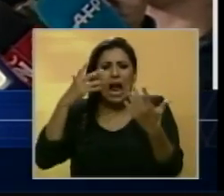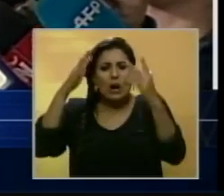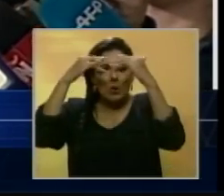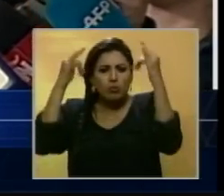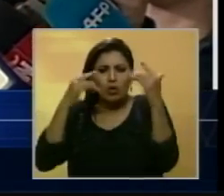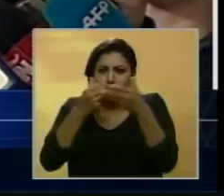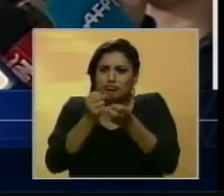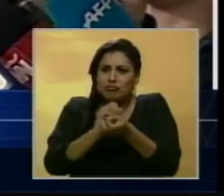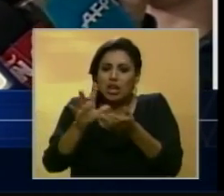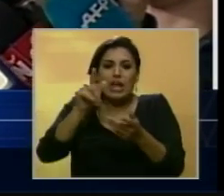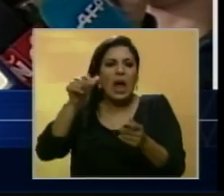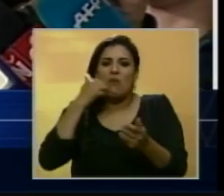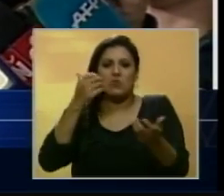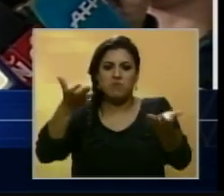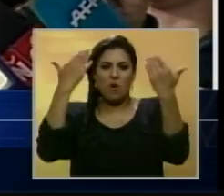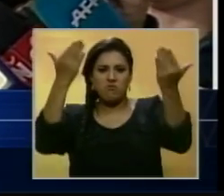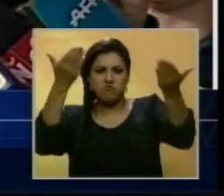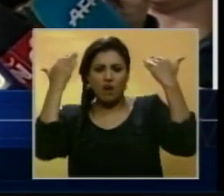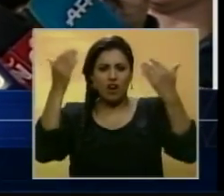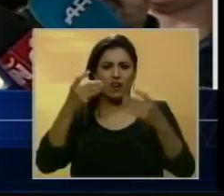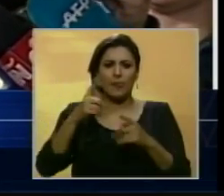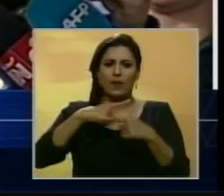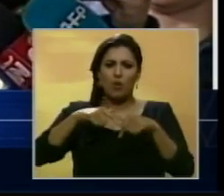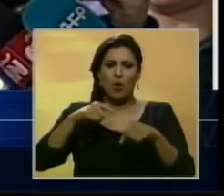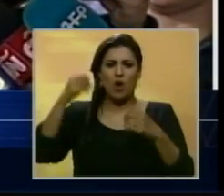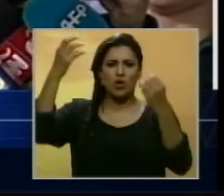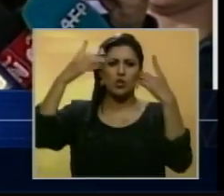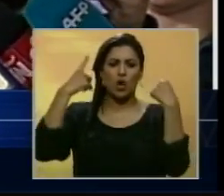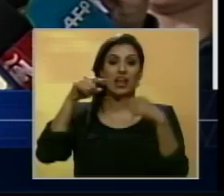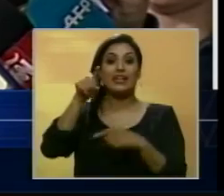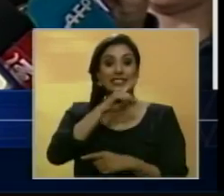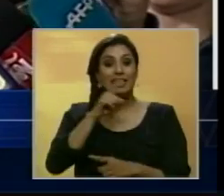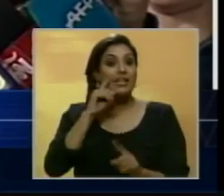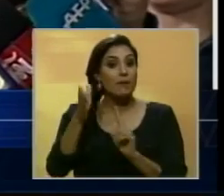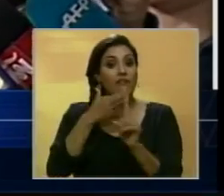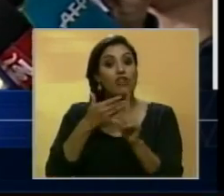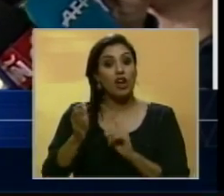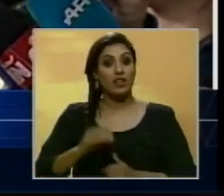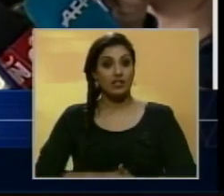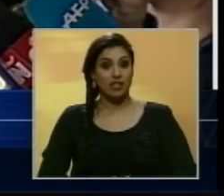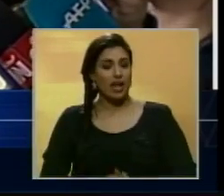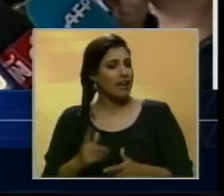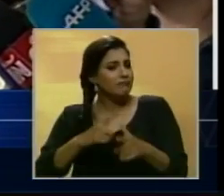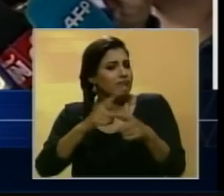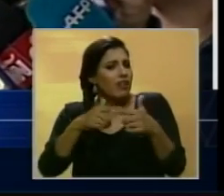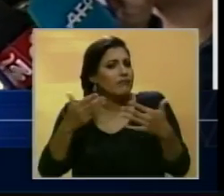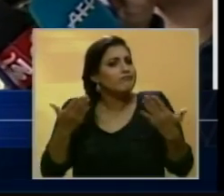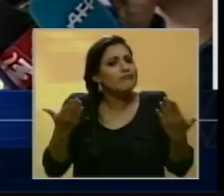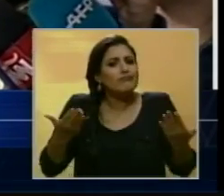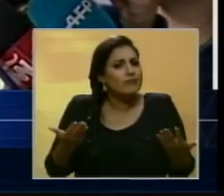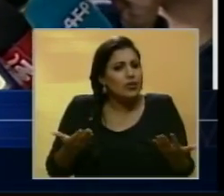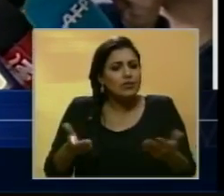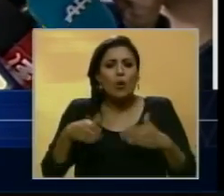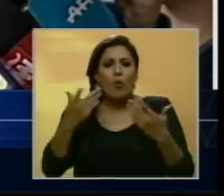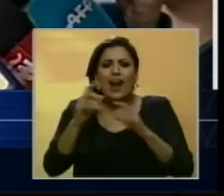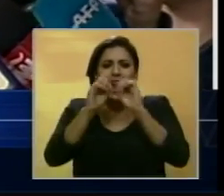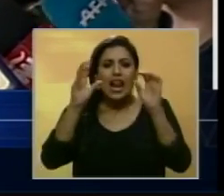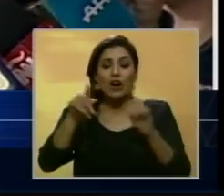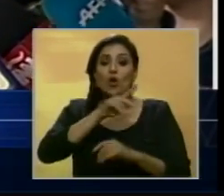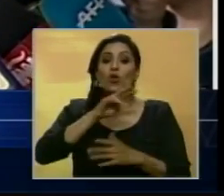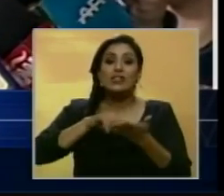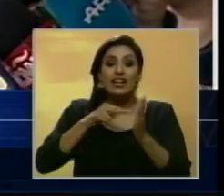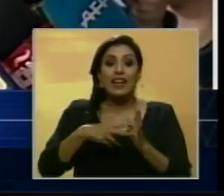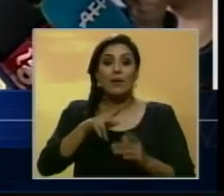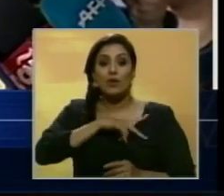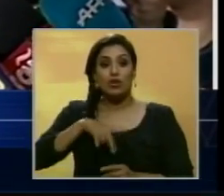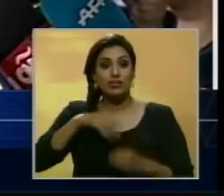lluvia, para exponernos a los rigores de la intemperie. Eso es violencia. Entonces, seamos claros en relación a lo que